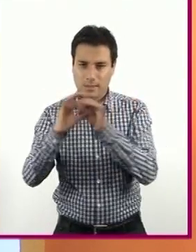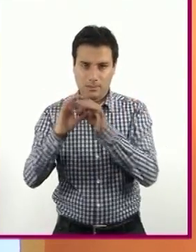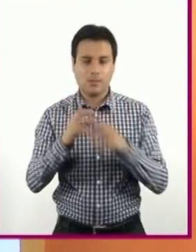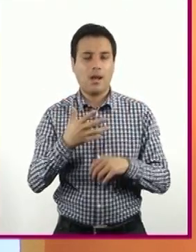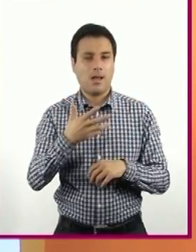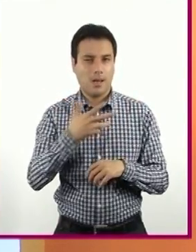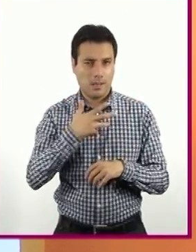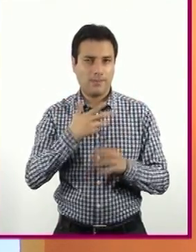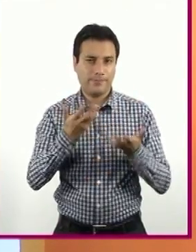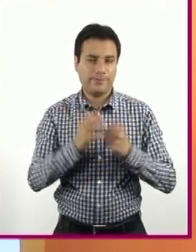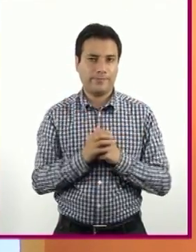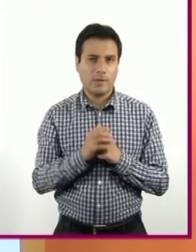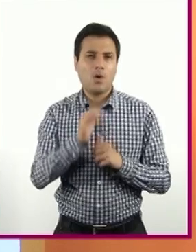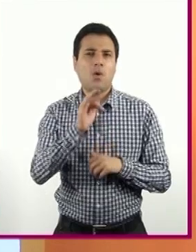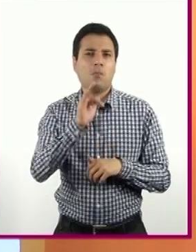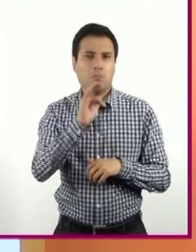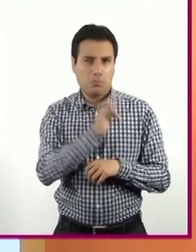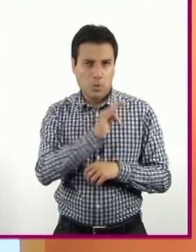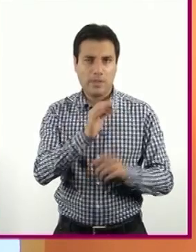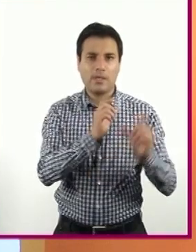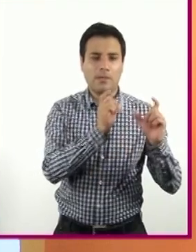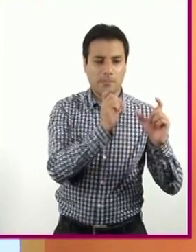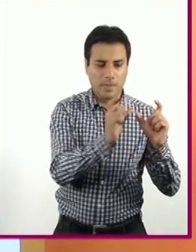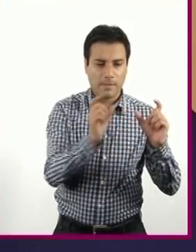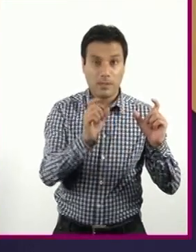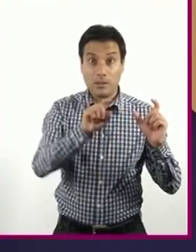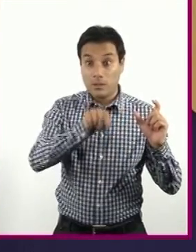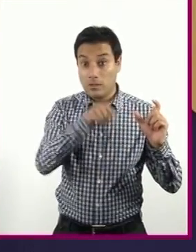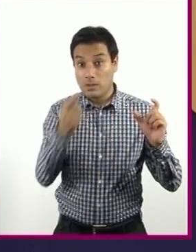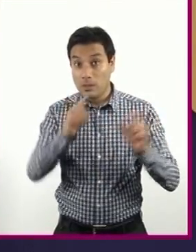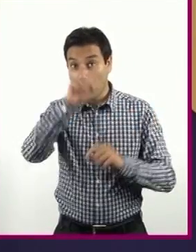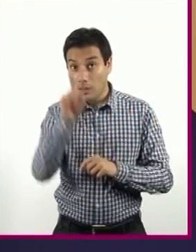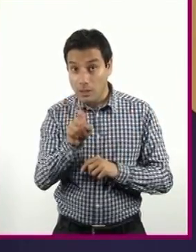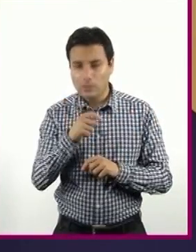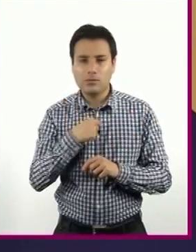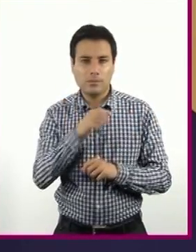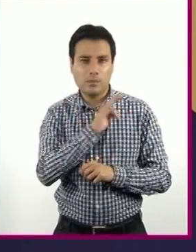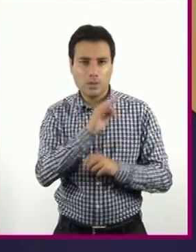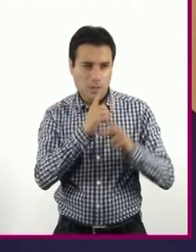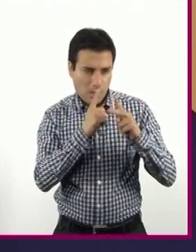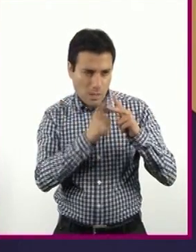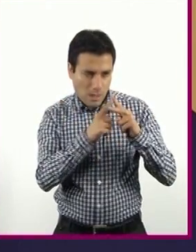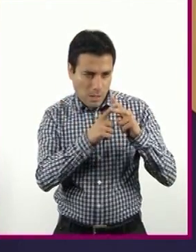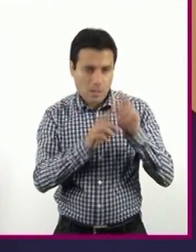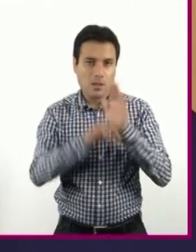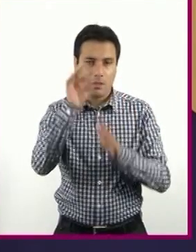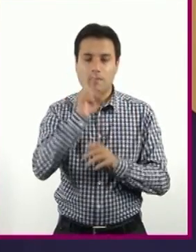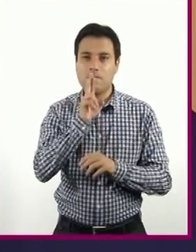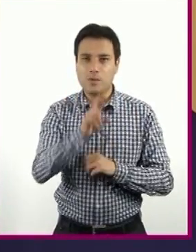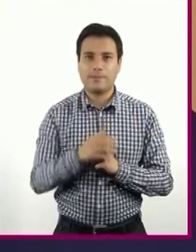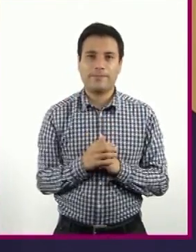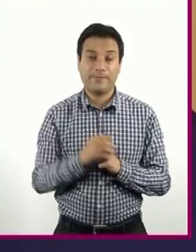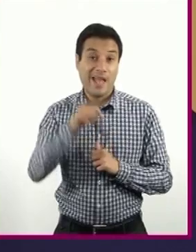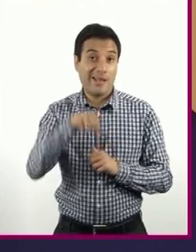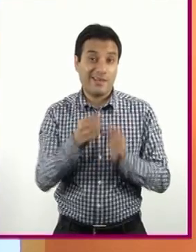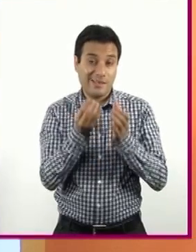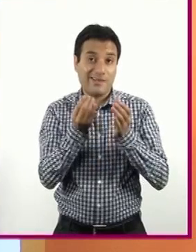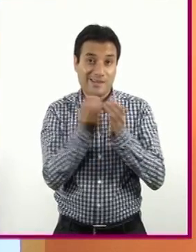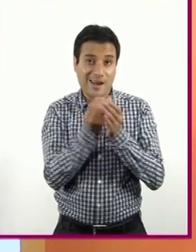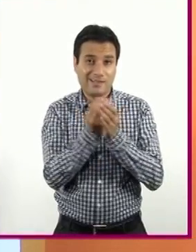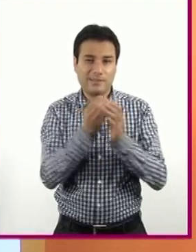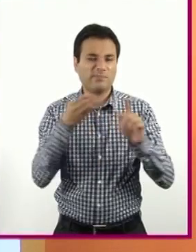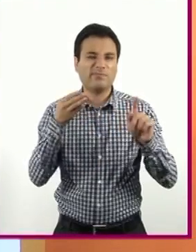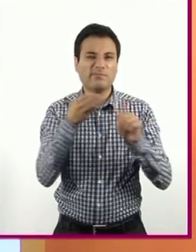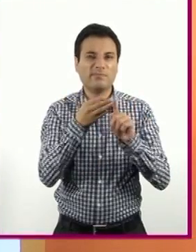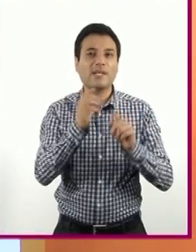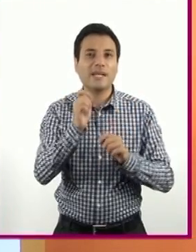ello siempre es posible encontrar el siguiente término de la sucesión. En esta sesión trabajamos